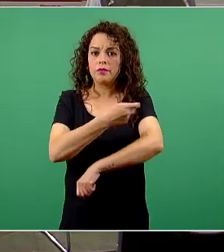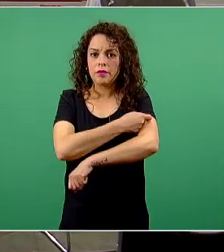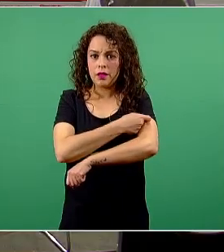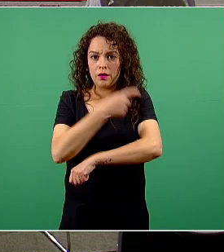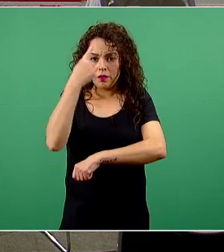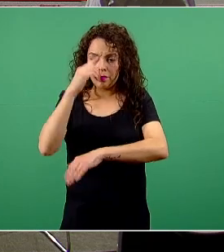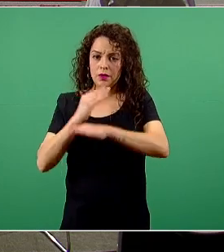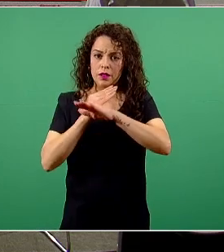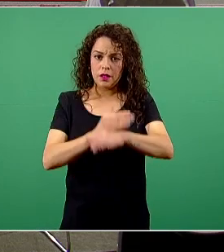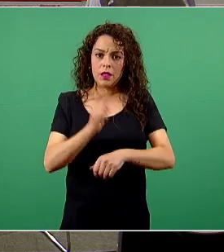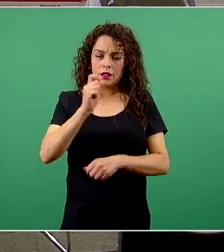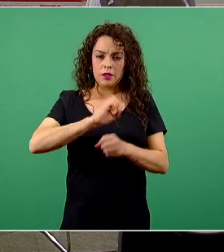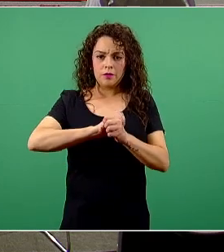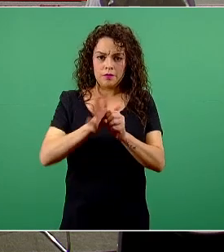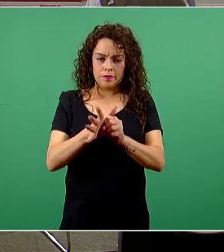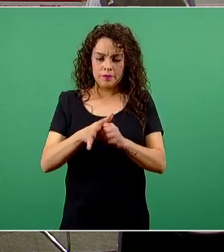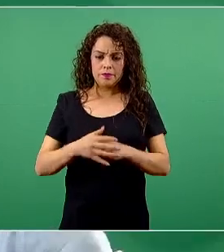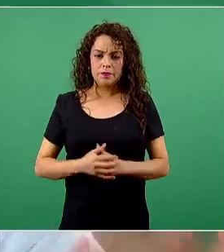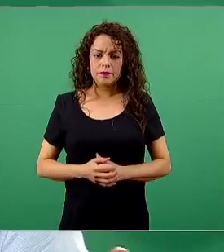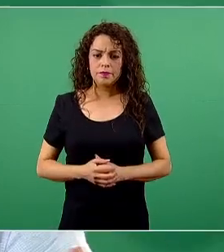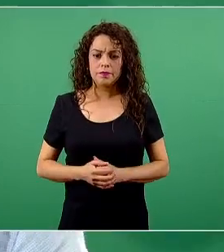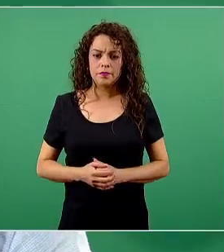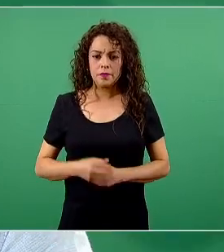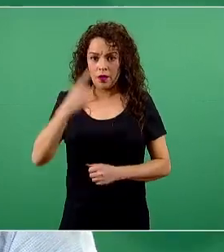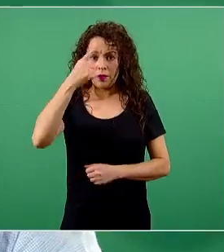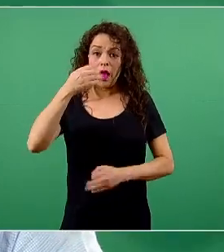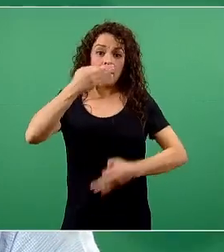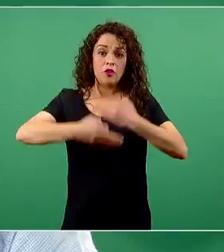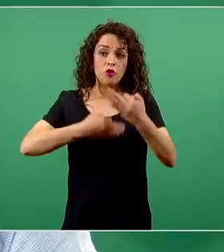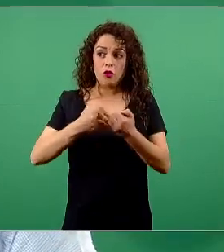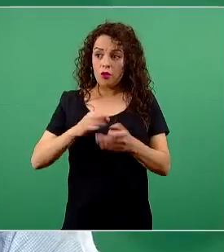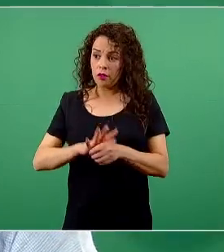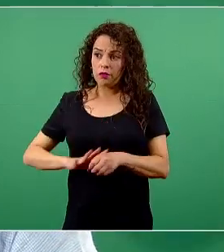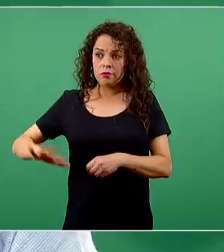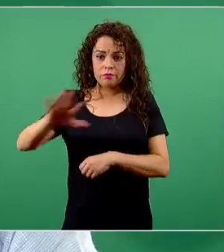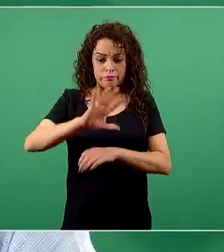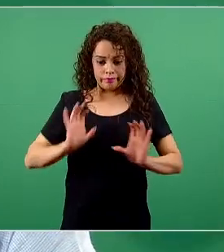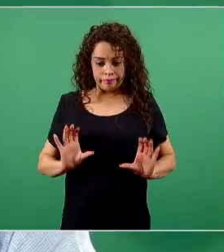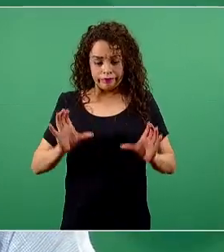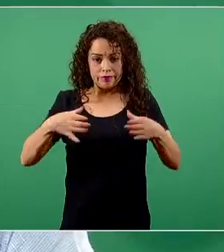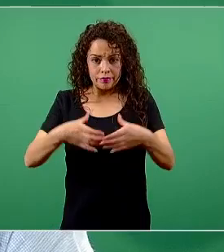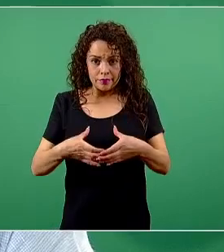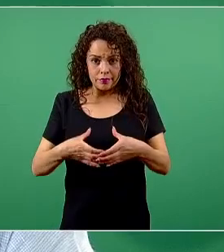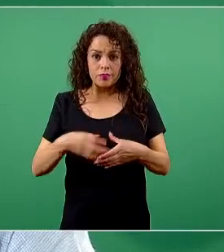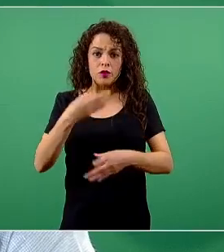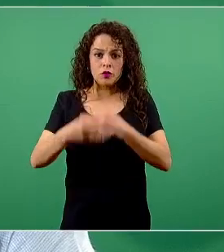contra COVID-19, de manera que colectivamente estemos